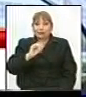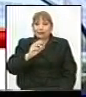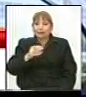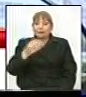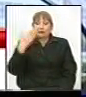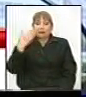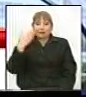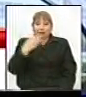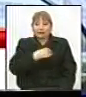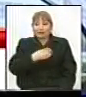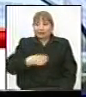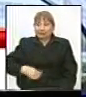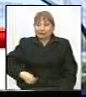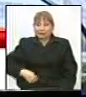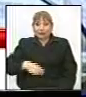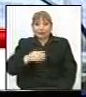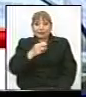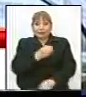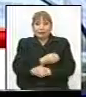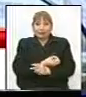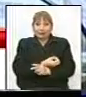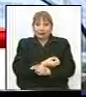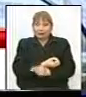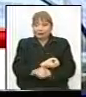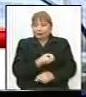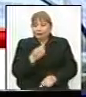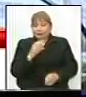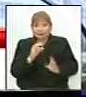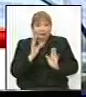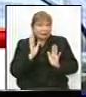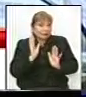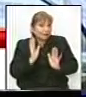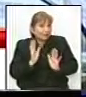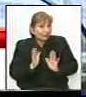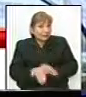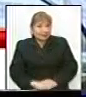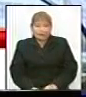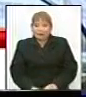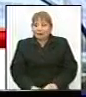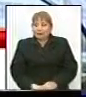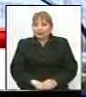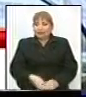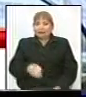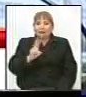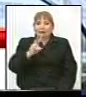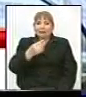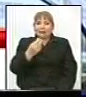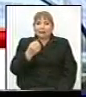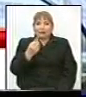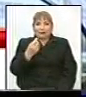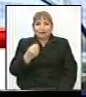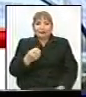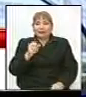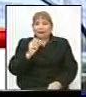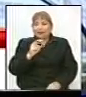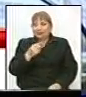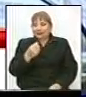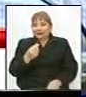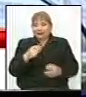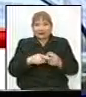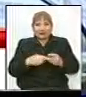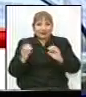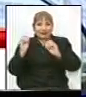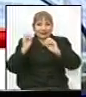la gestión del señor Ollantumala. No vaya a ser, señor presidente, que en el 2011 Odebrecht nos puso al presidente